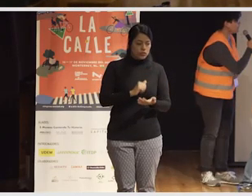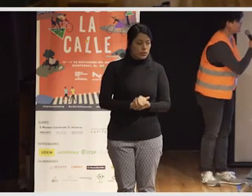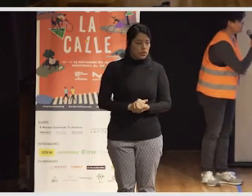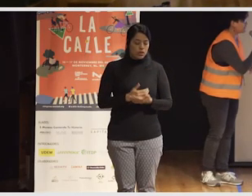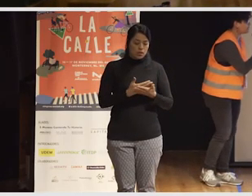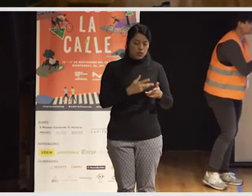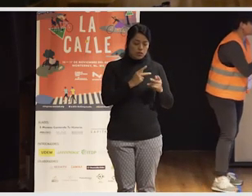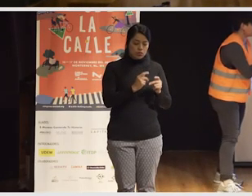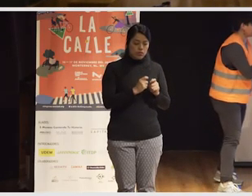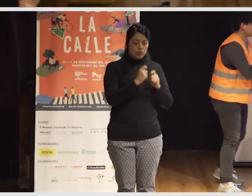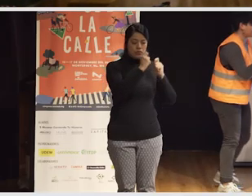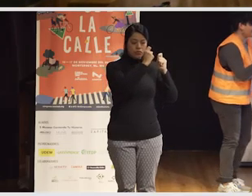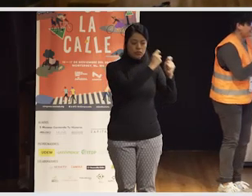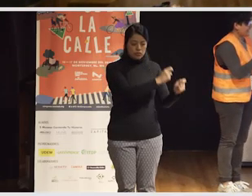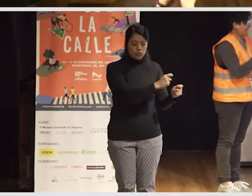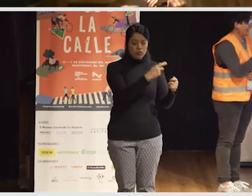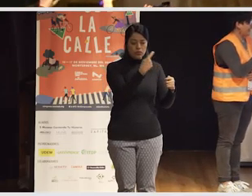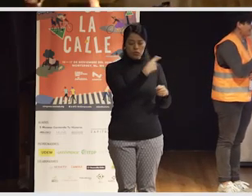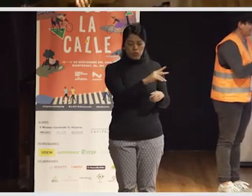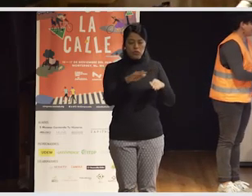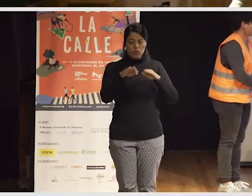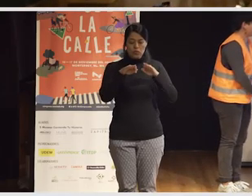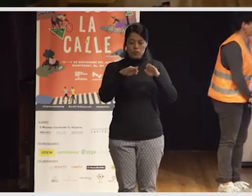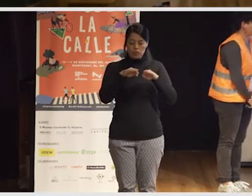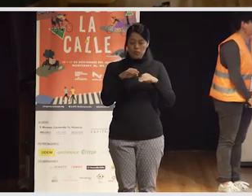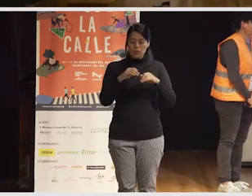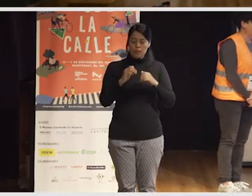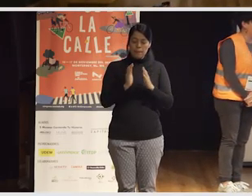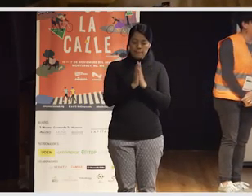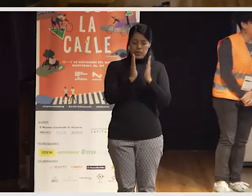pasar a darles un reconocimiento por su participación en él